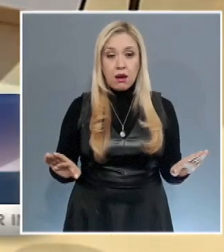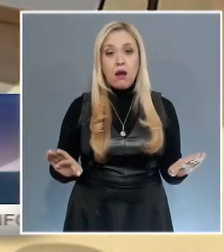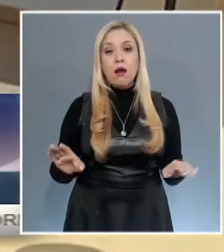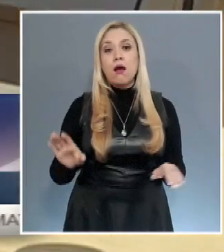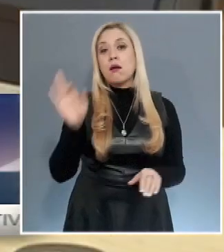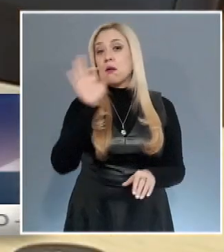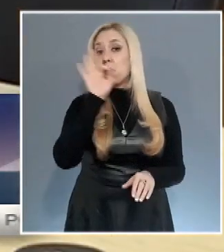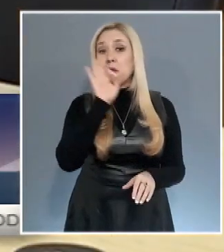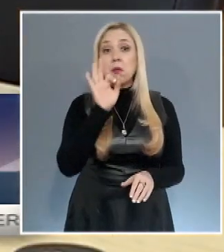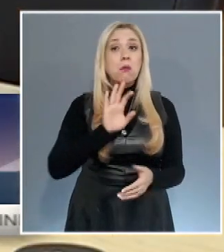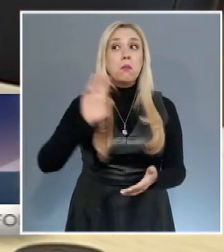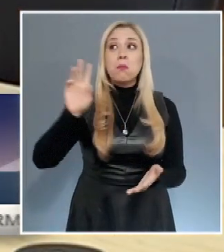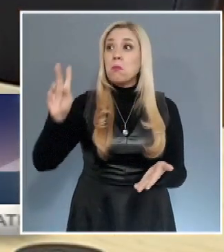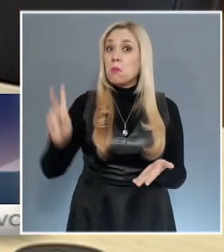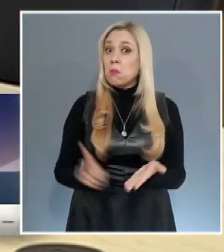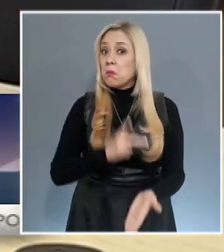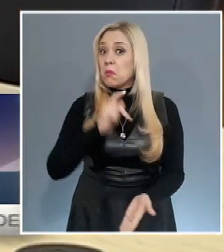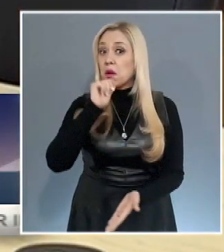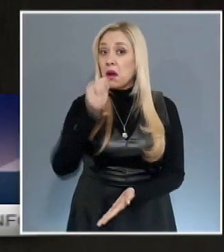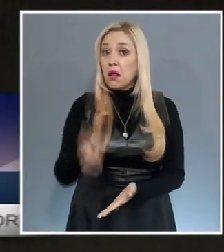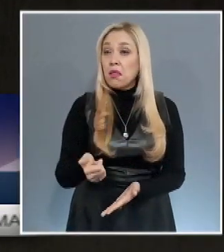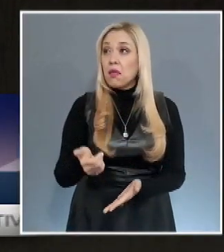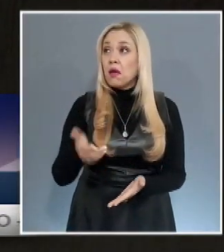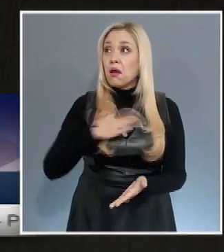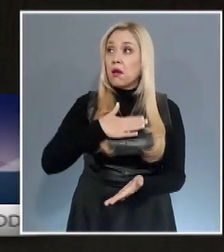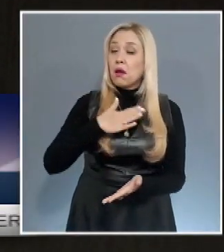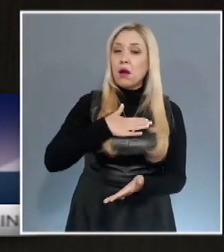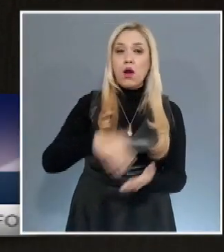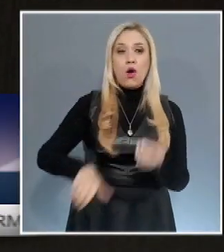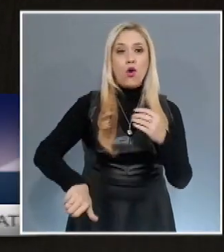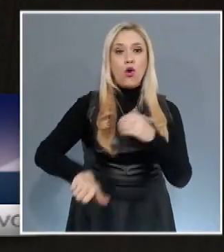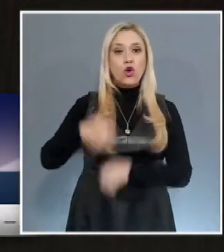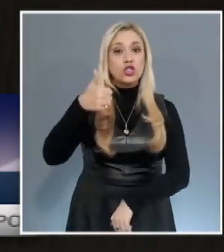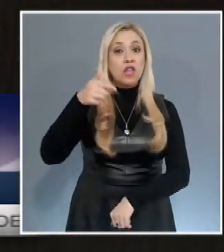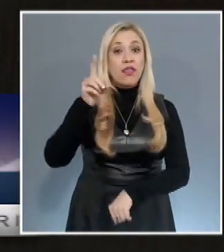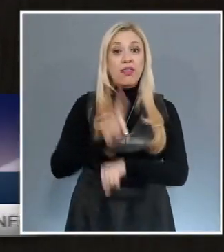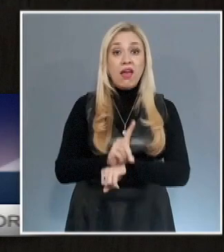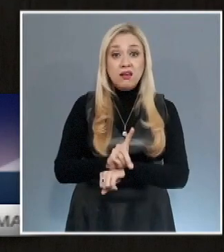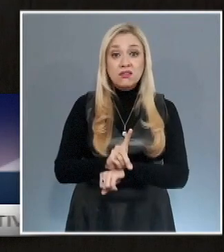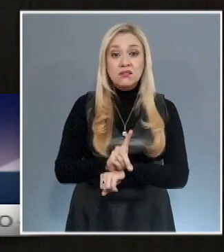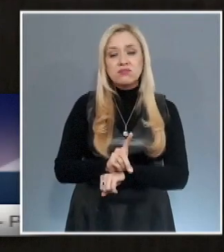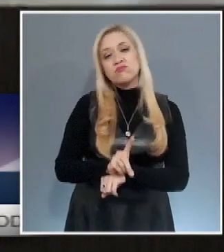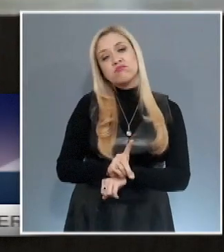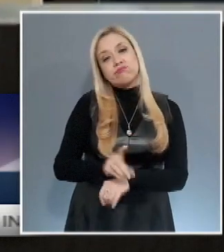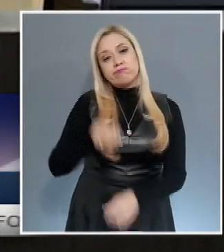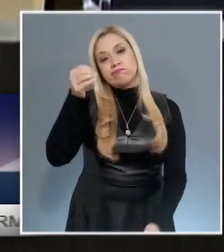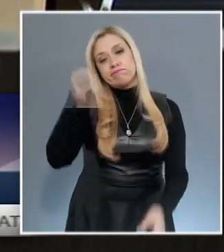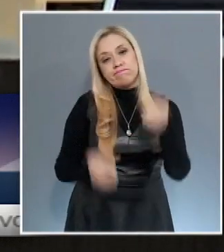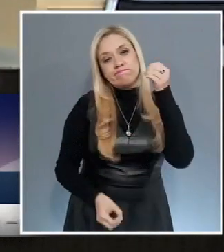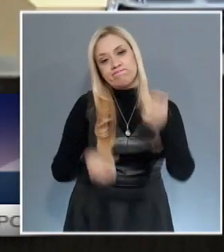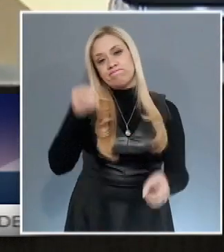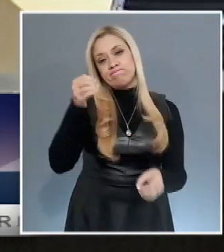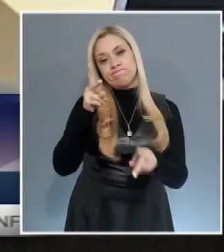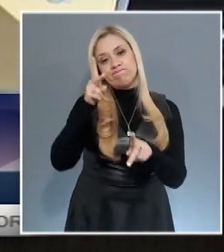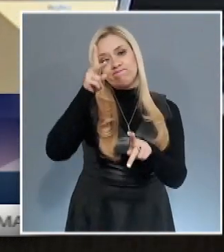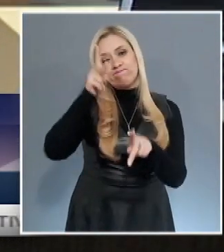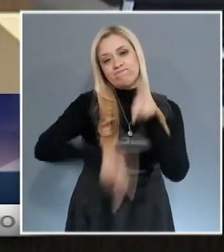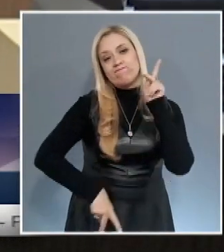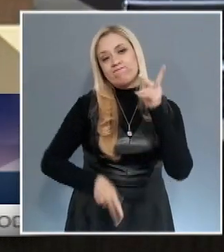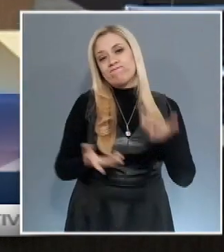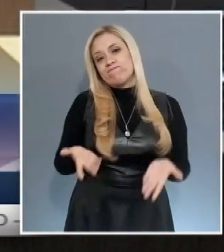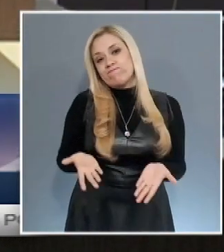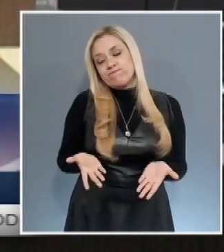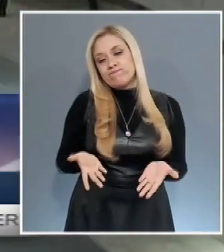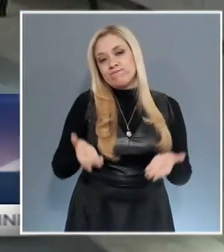al undécimo día después de ordenar la suspensión el juicio se considerará interrumpido y deberá